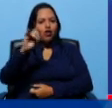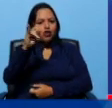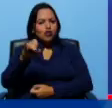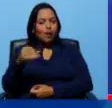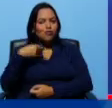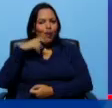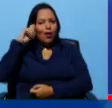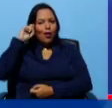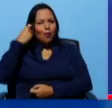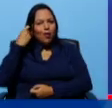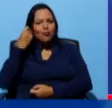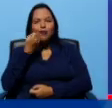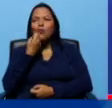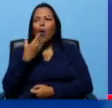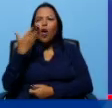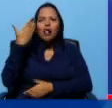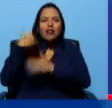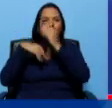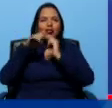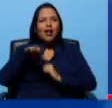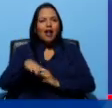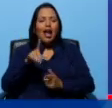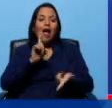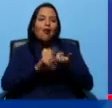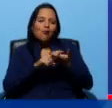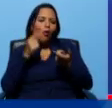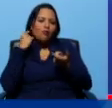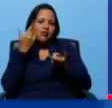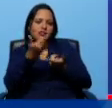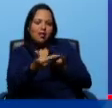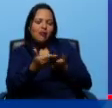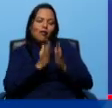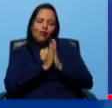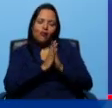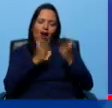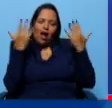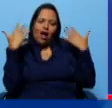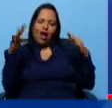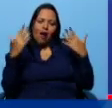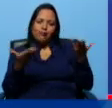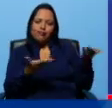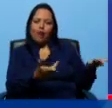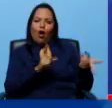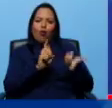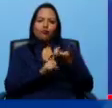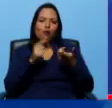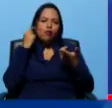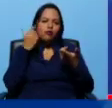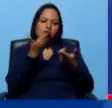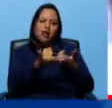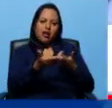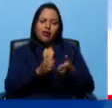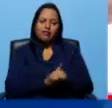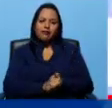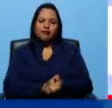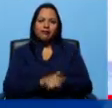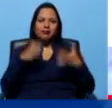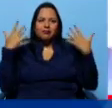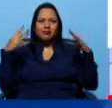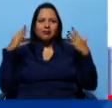Cilia, Cilita, aquí está mi esposa, vale, dámosle un aplauso a Cilita. Cilita, la